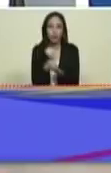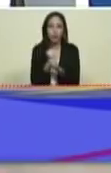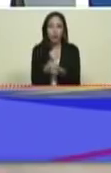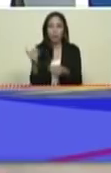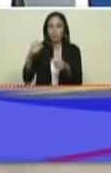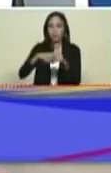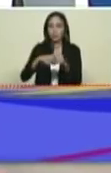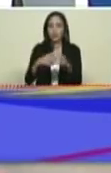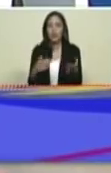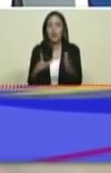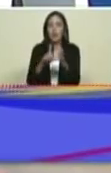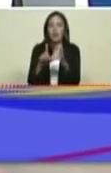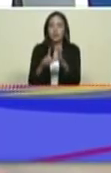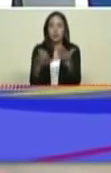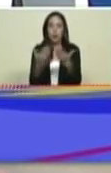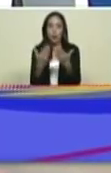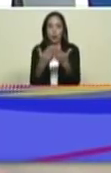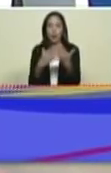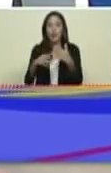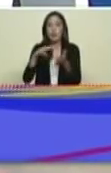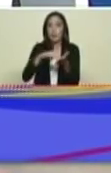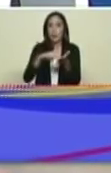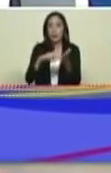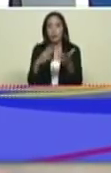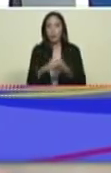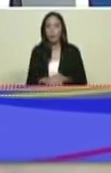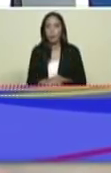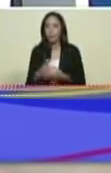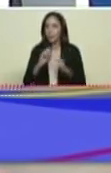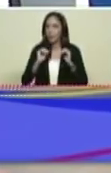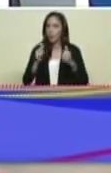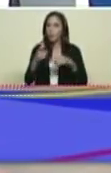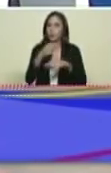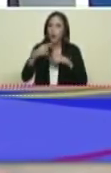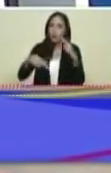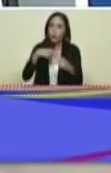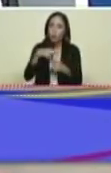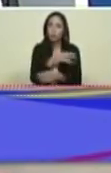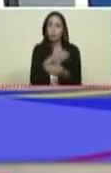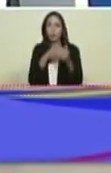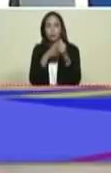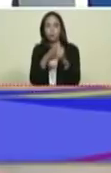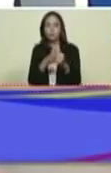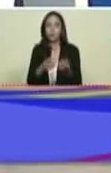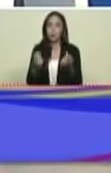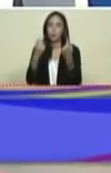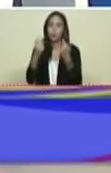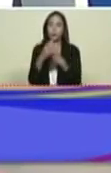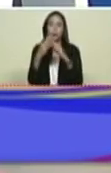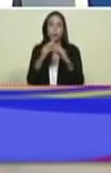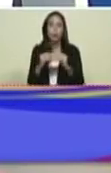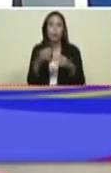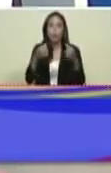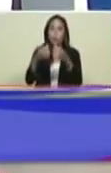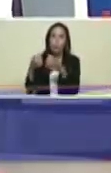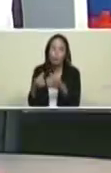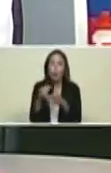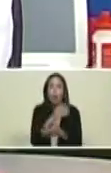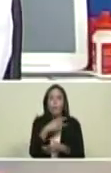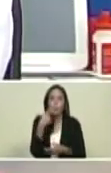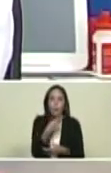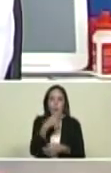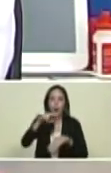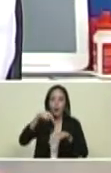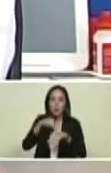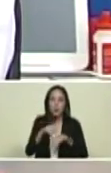escuelas, liceos de la gobernación de Miranda. Y desde que llegamos, pues usted ha instruido aplicar todas las políticas nacionales a las